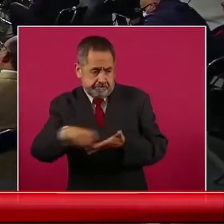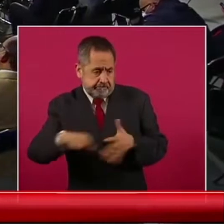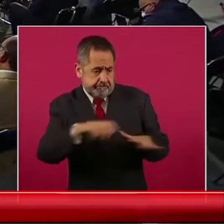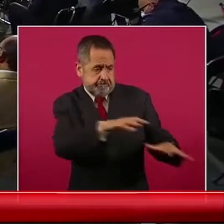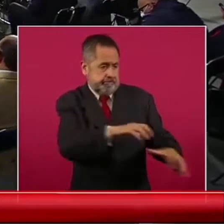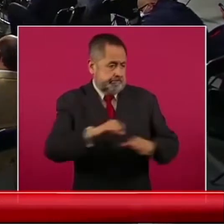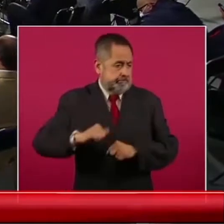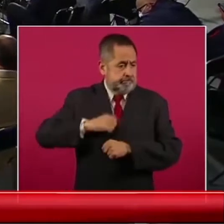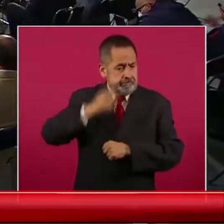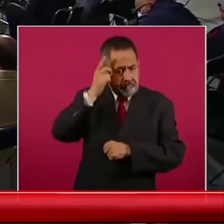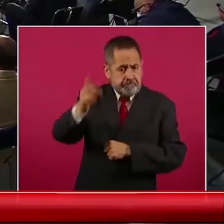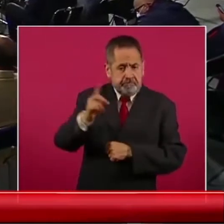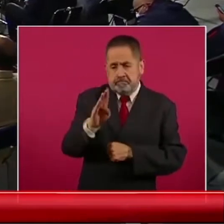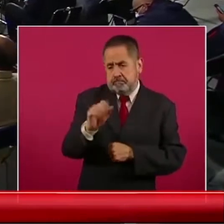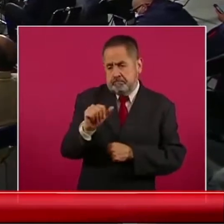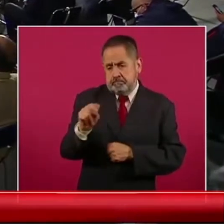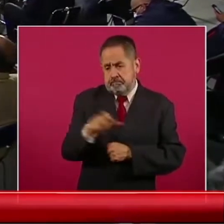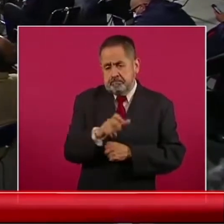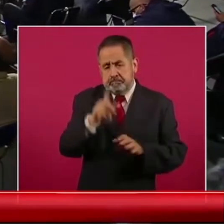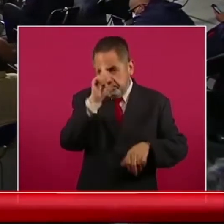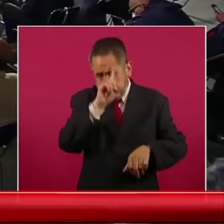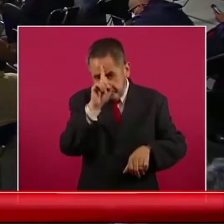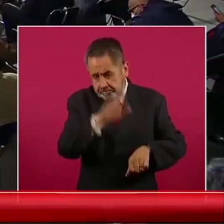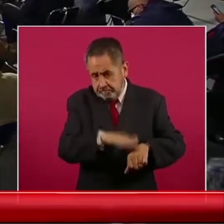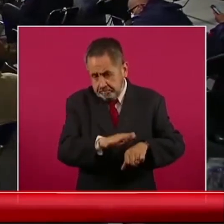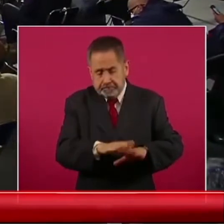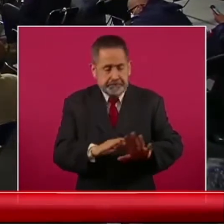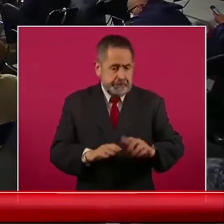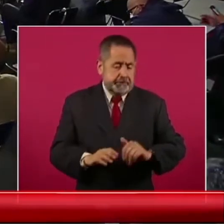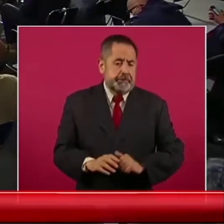Incluso no